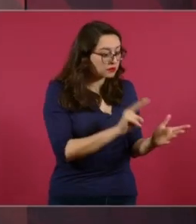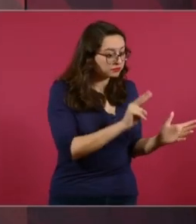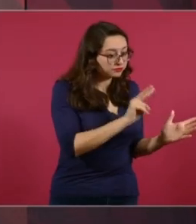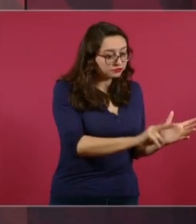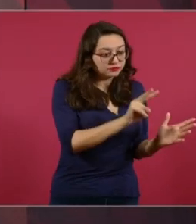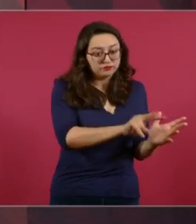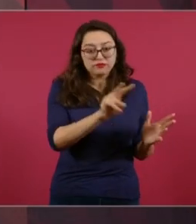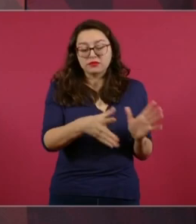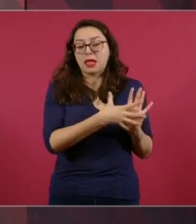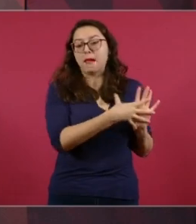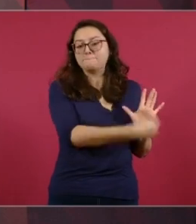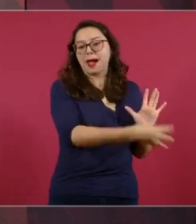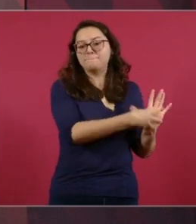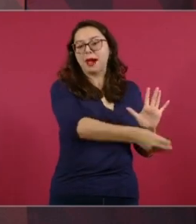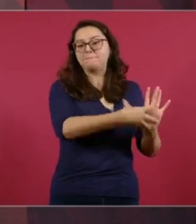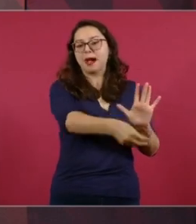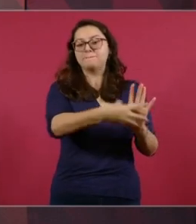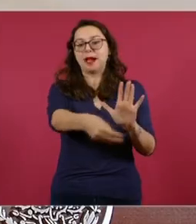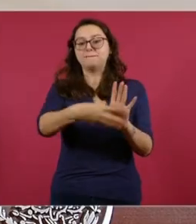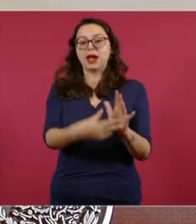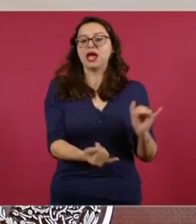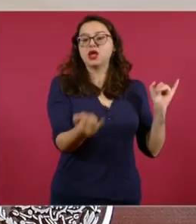es un cuestionamiento. Si vemos